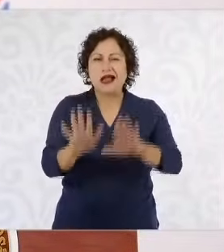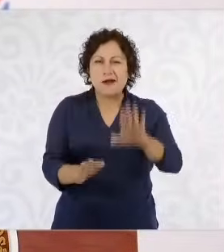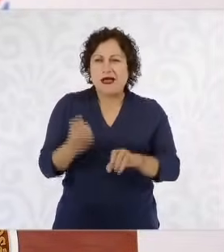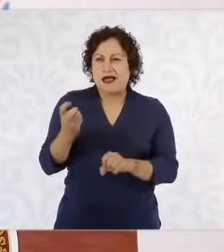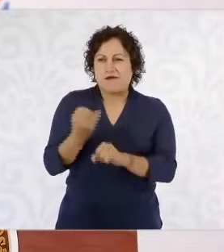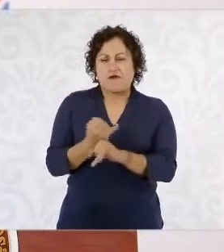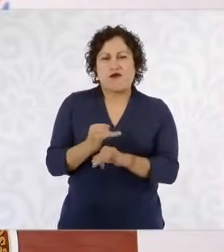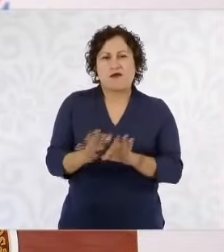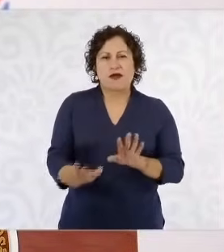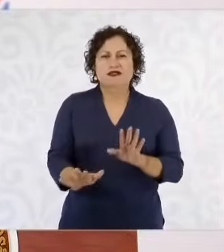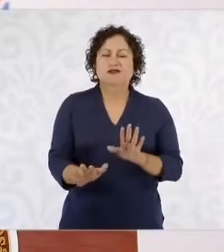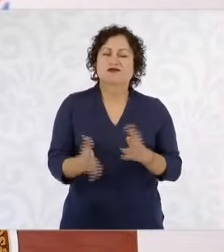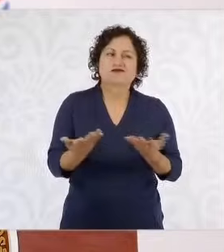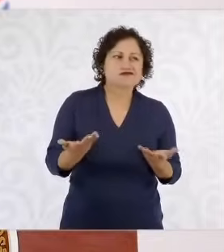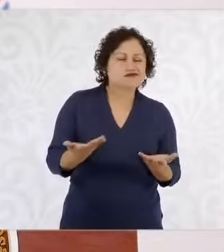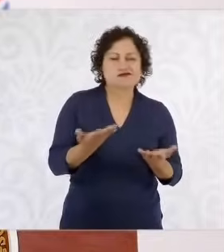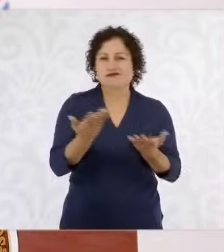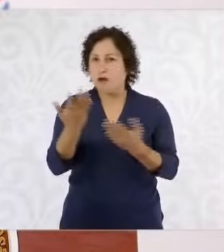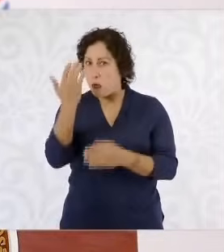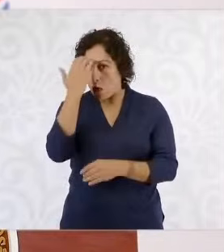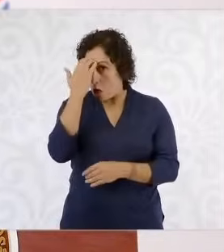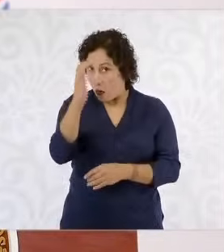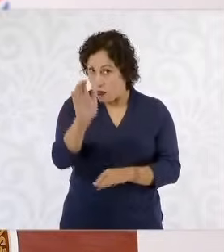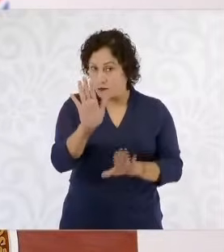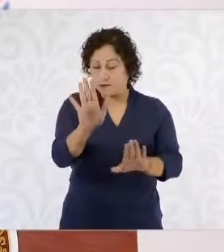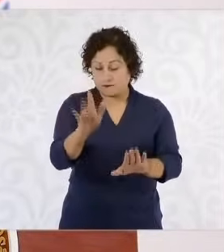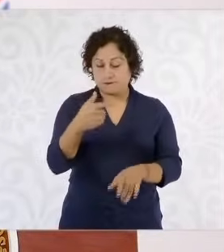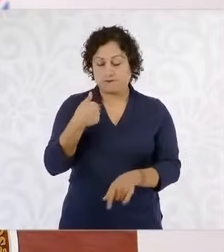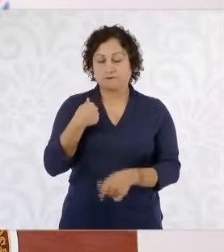y es importante que se conozca, fíjense.